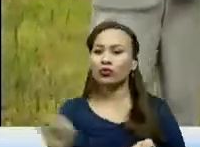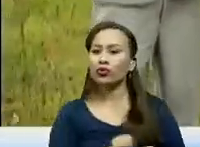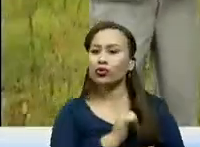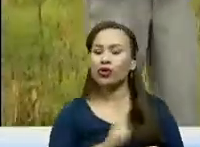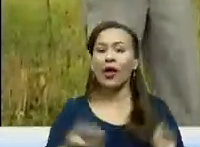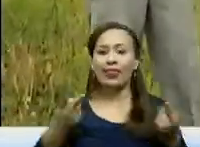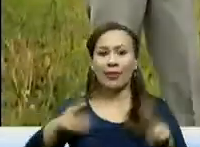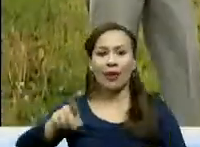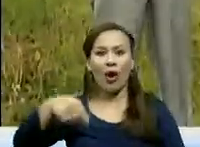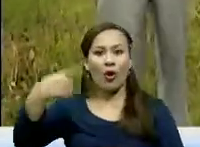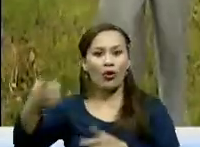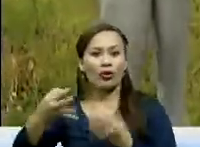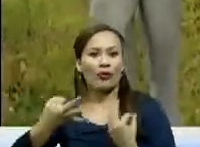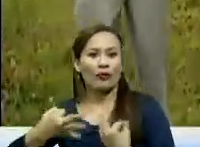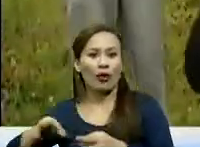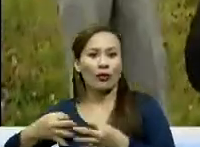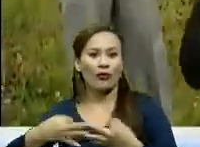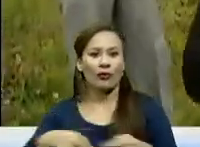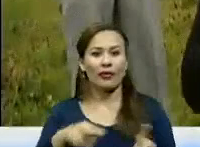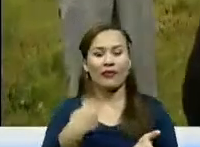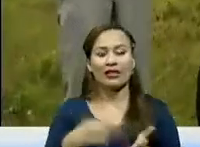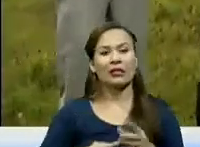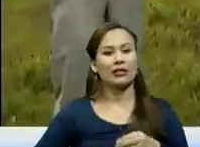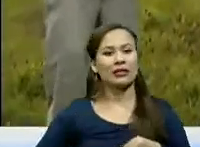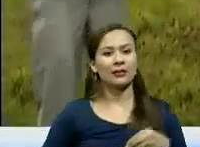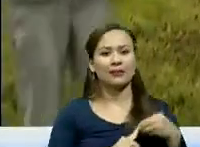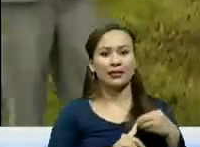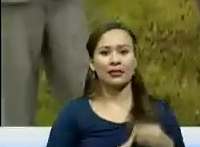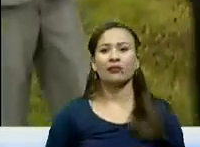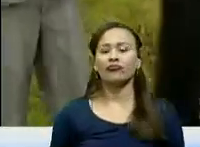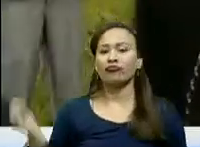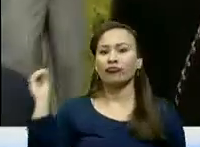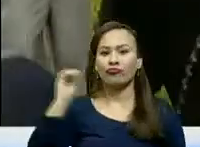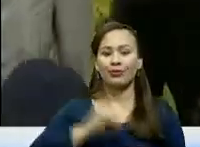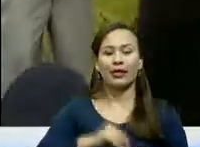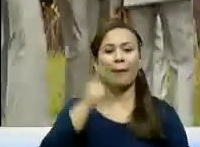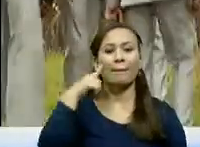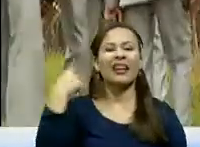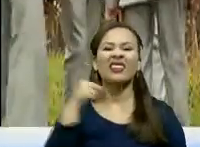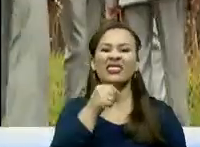línea. Especiales temas para